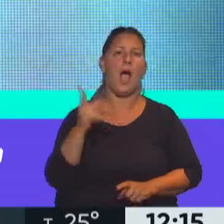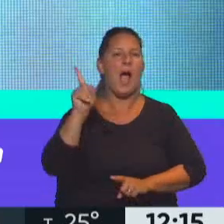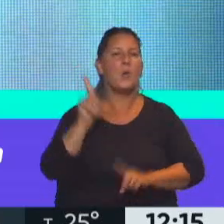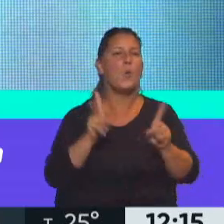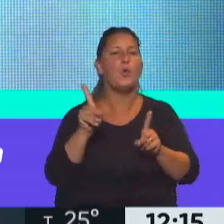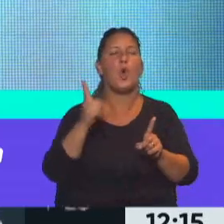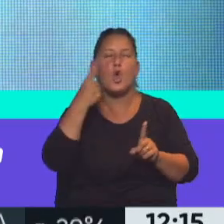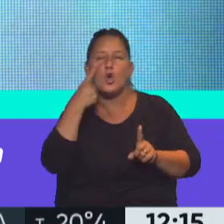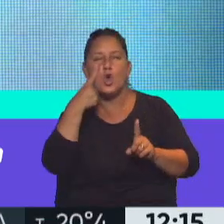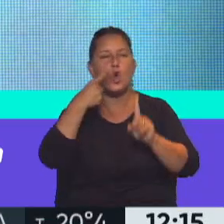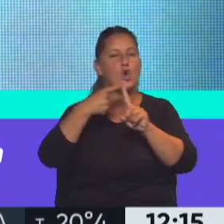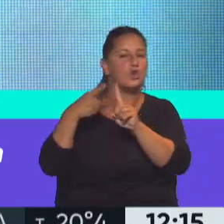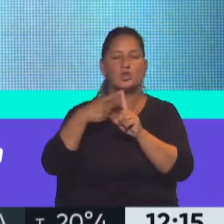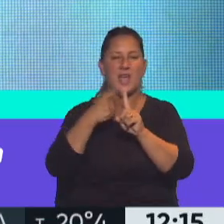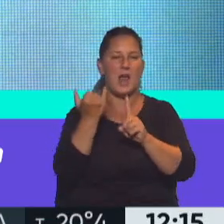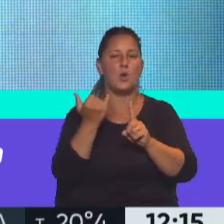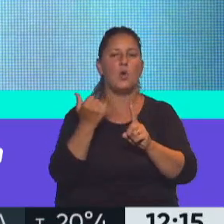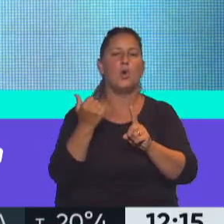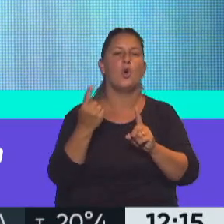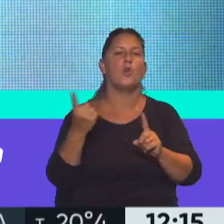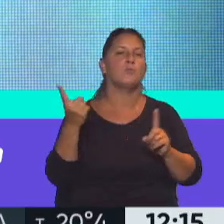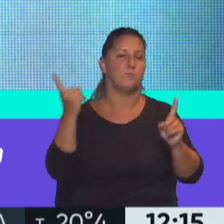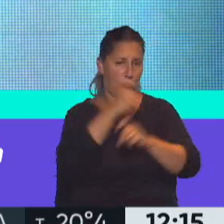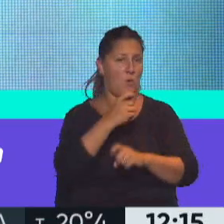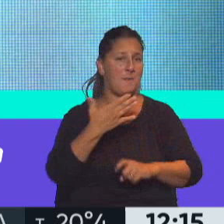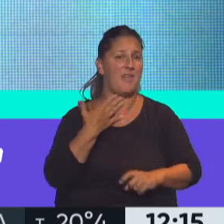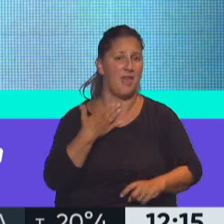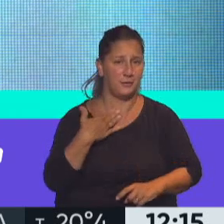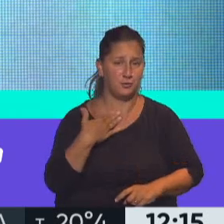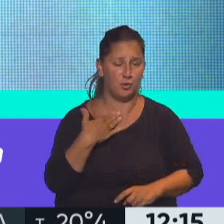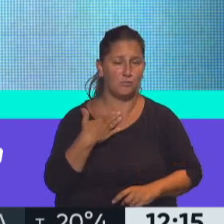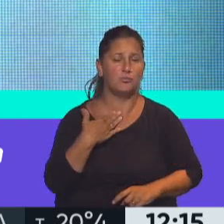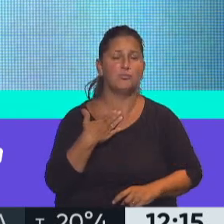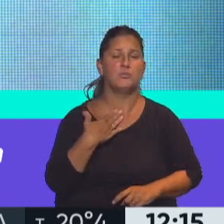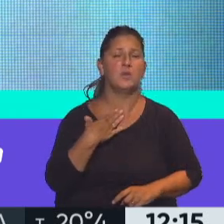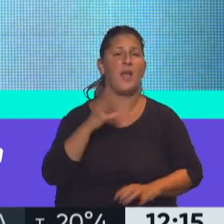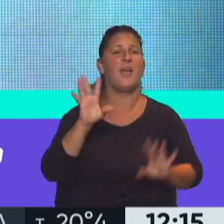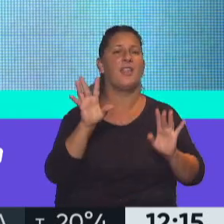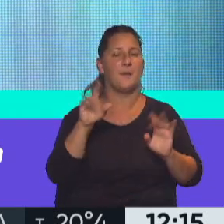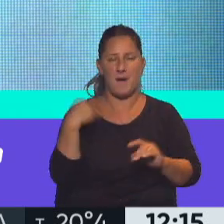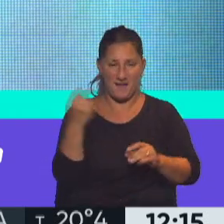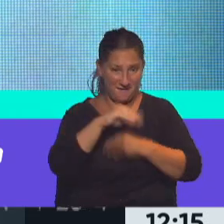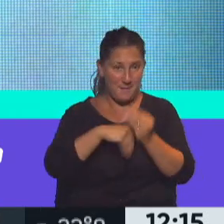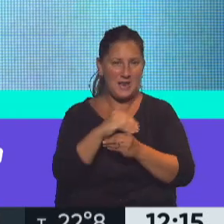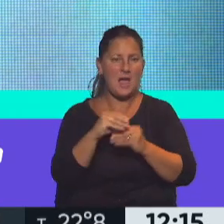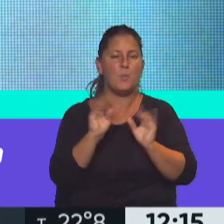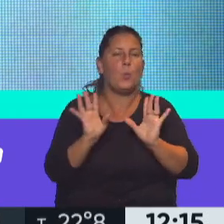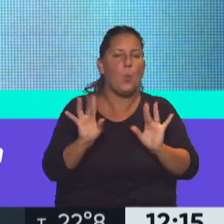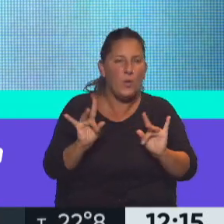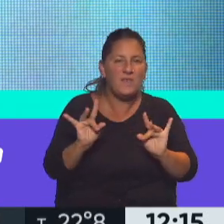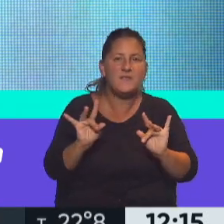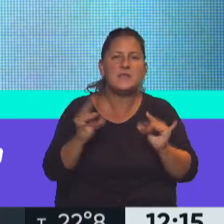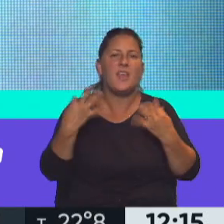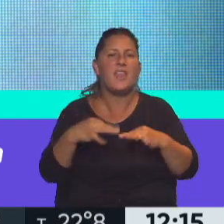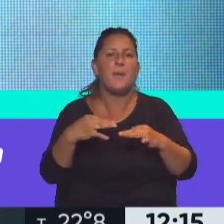familiar, o nosotros mismos tenemos un problema de consumo problemático. Y es muy difícil para la familia, lo que tiene que hacer